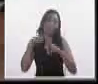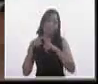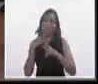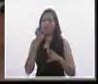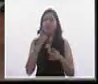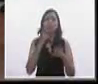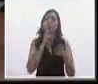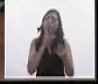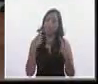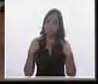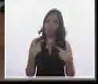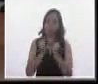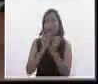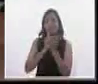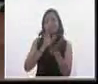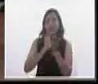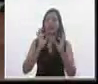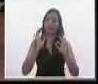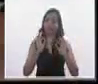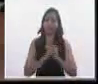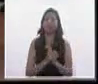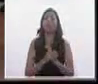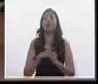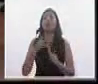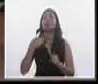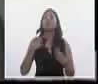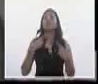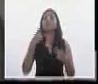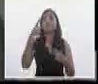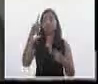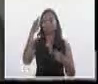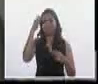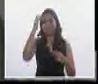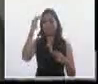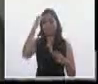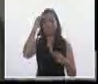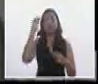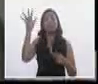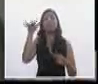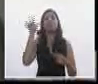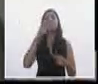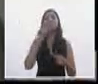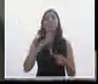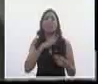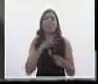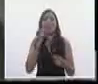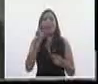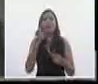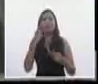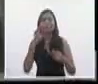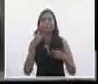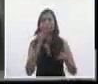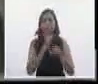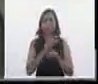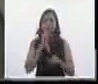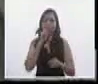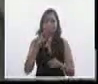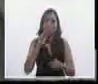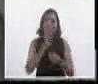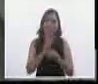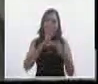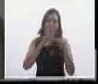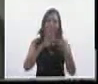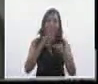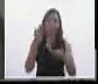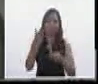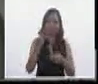Alberto Moreno Bueno creo que esta pregunta se responde de Santa t felicito el programa Hay algún programa que tenga la inclusión en el instituto electoral Bueno lo acab mencionar